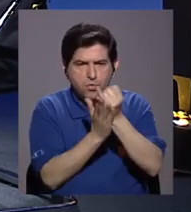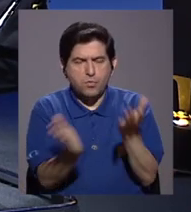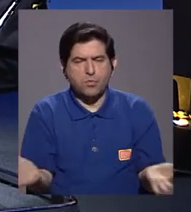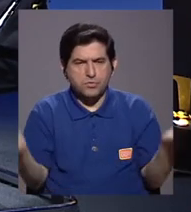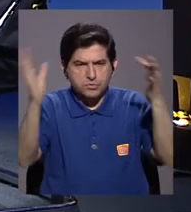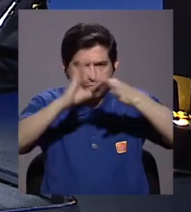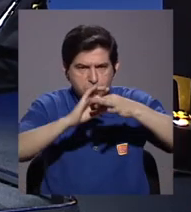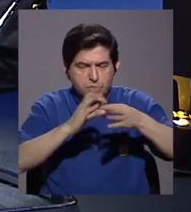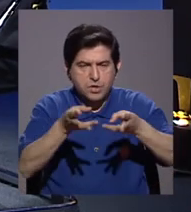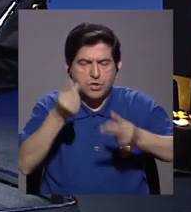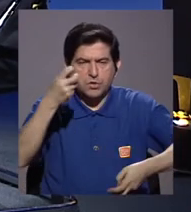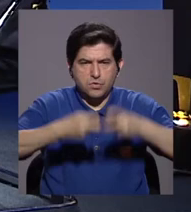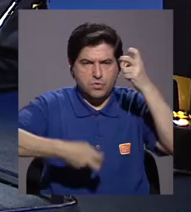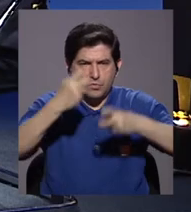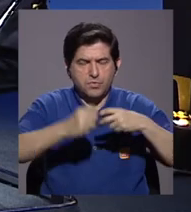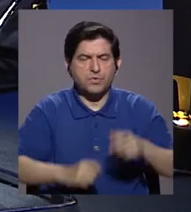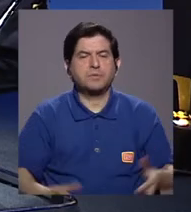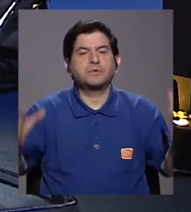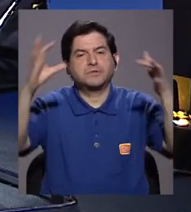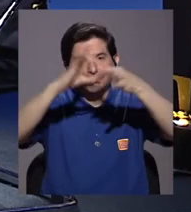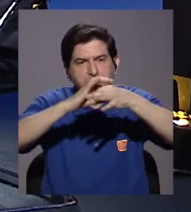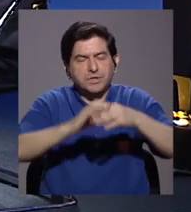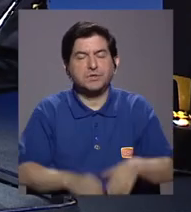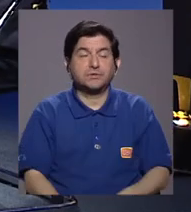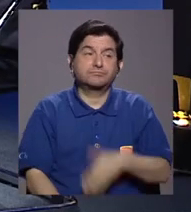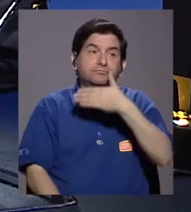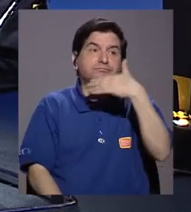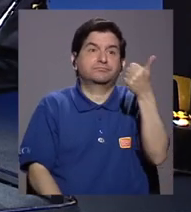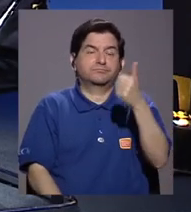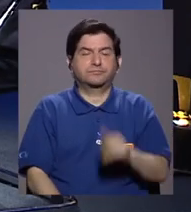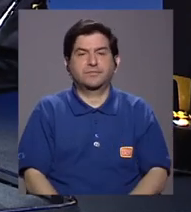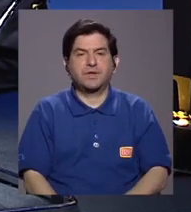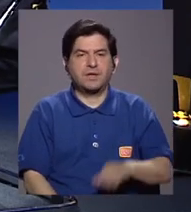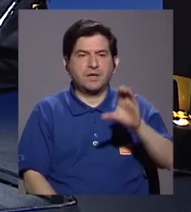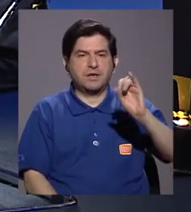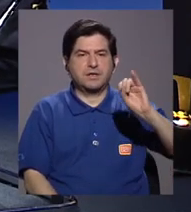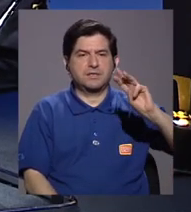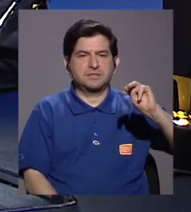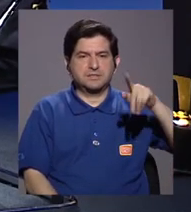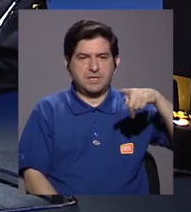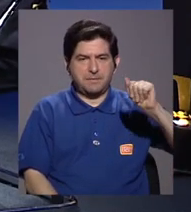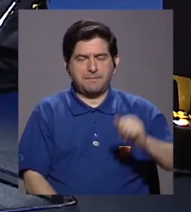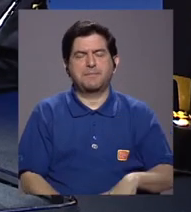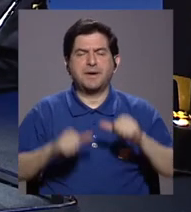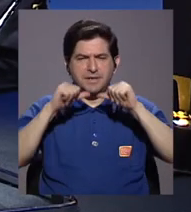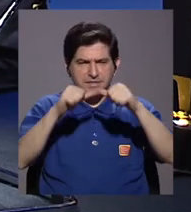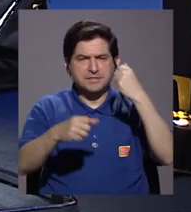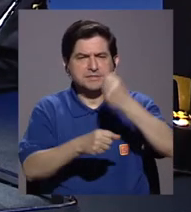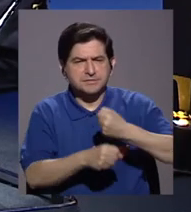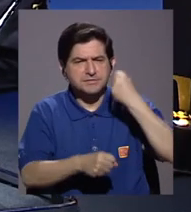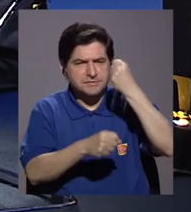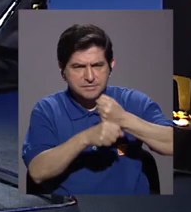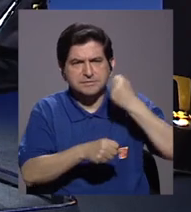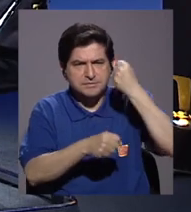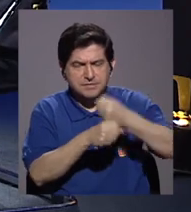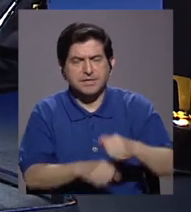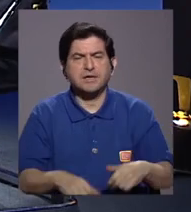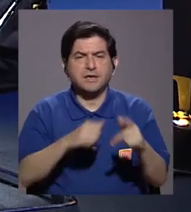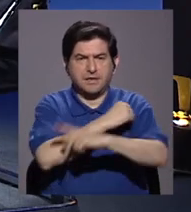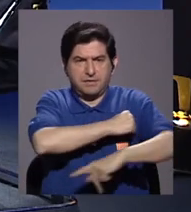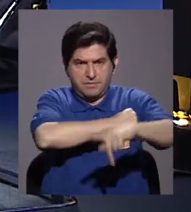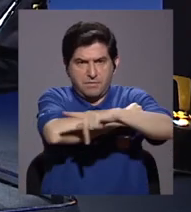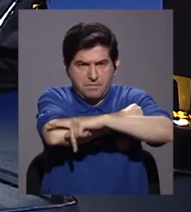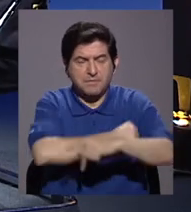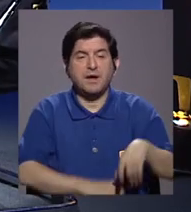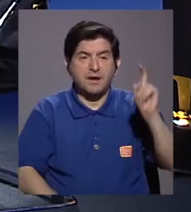simpa ya sea el salvador honduras etcétera problemas muy parecidos a los que tiene costa rica pero